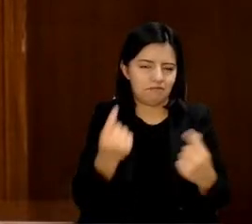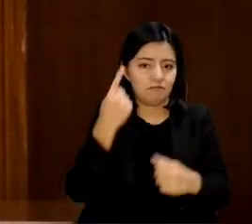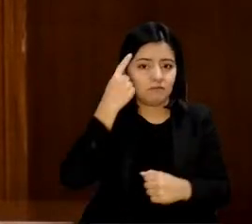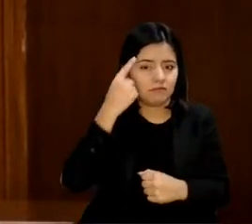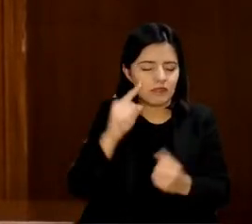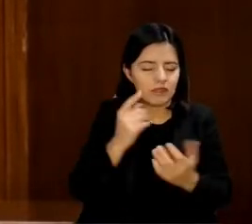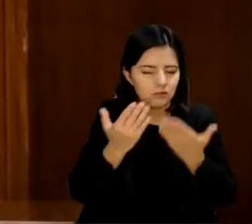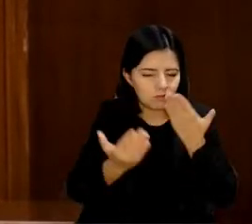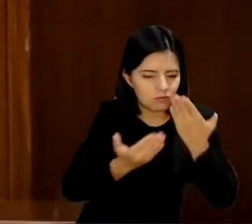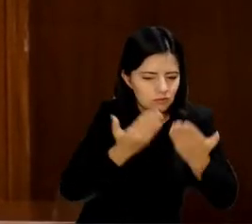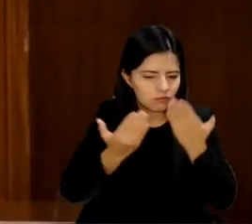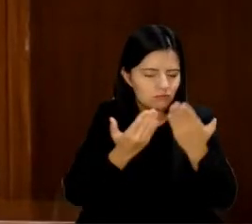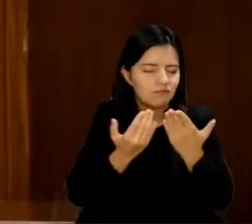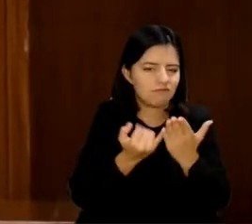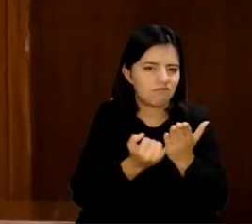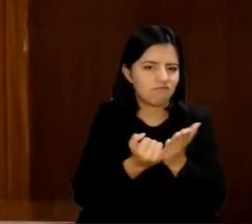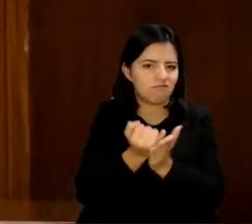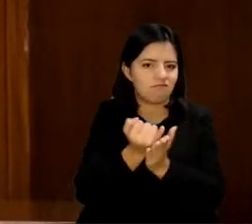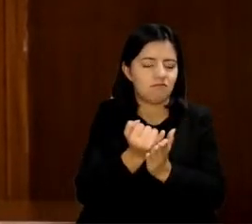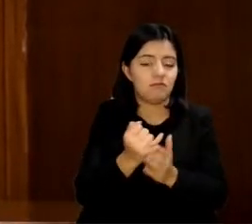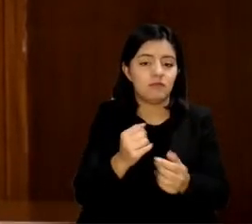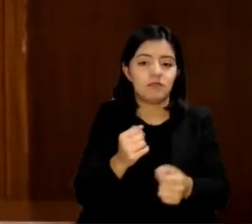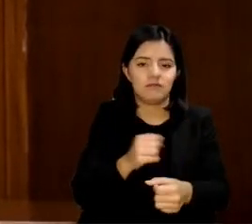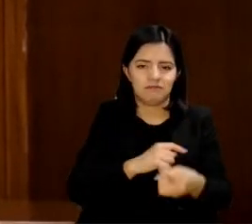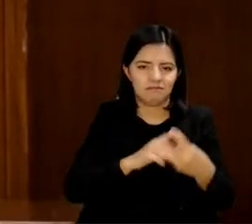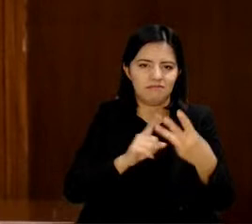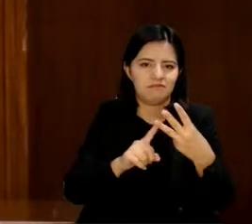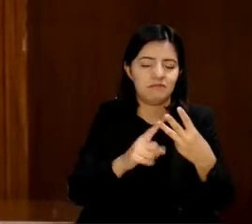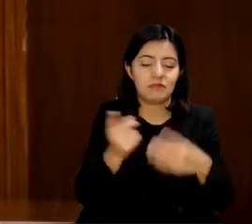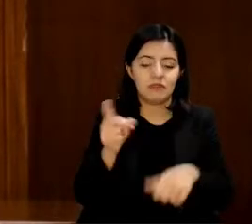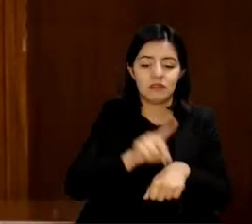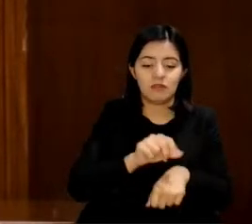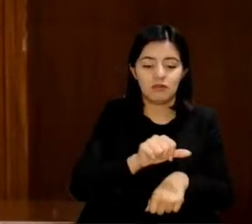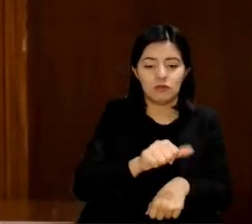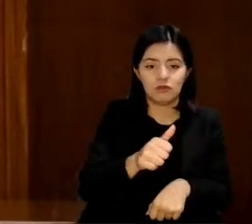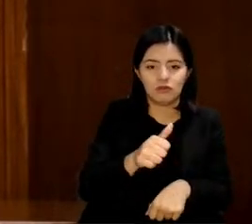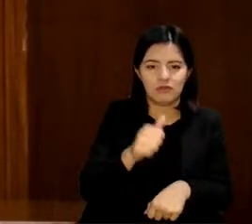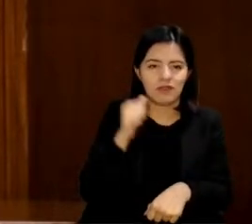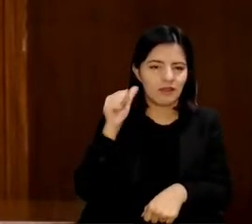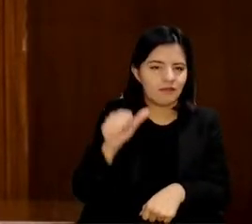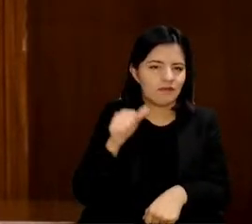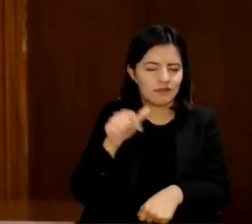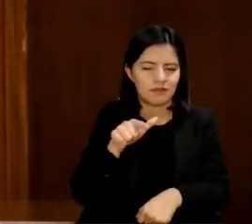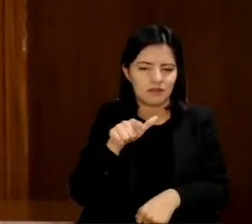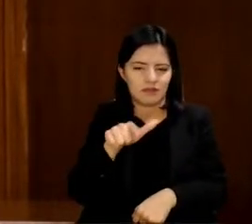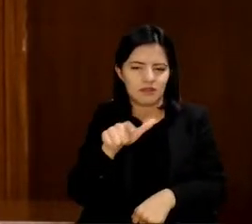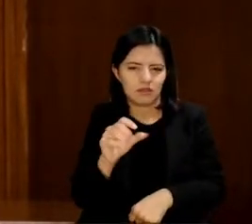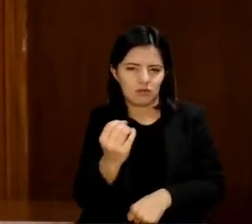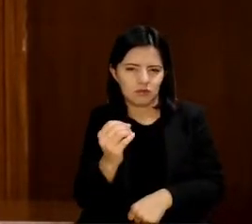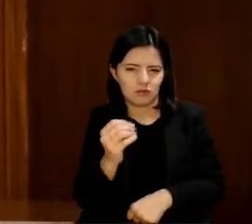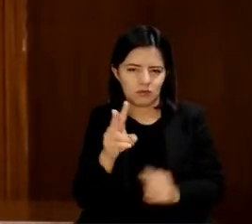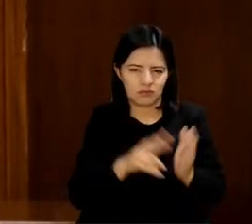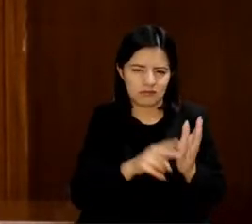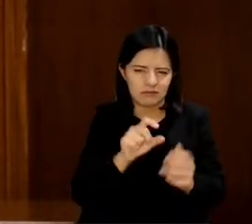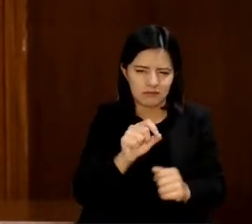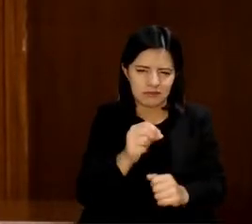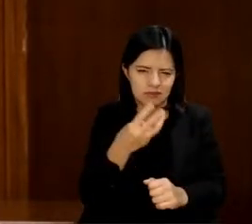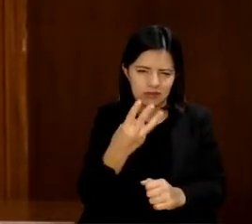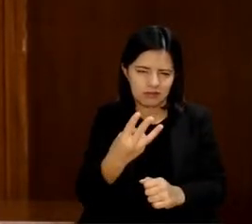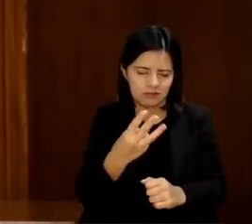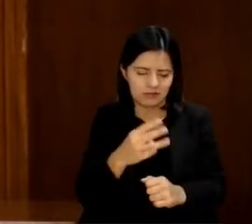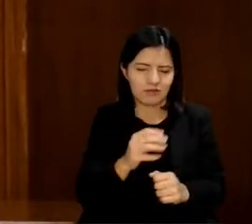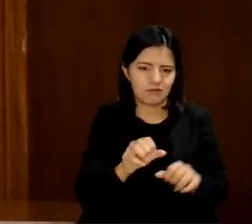dictamen. 3. Los días 11 de abril y 17 de octubre del 2023, respectivamente, mediante oficio,